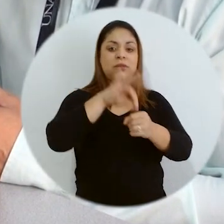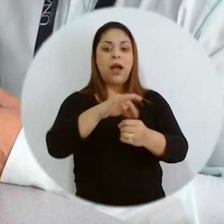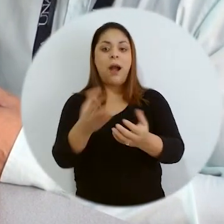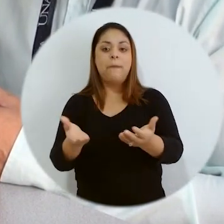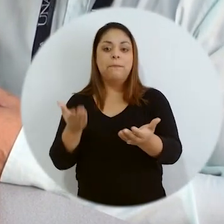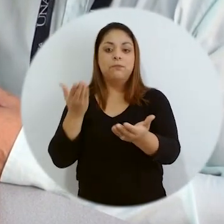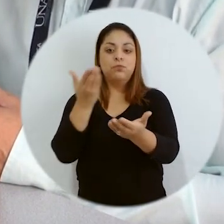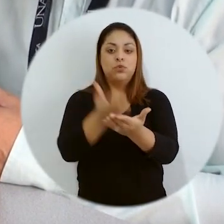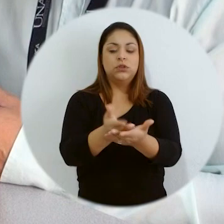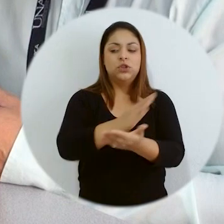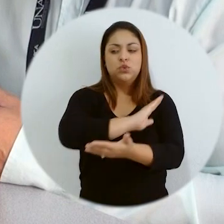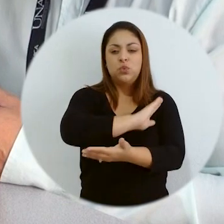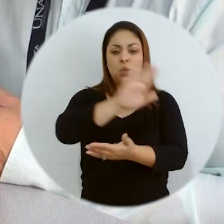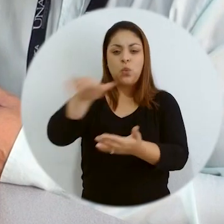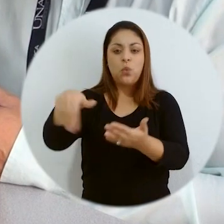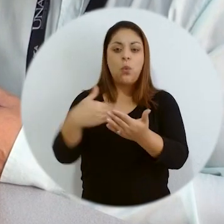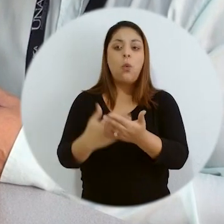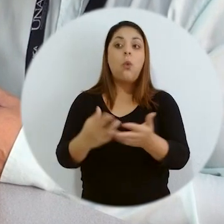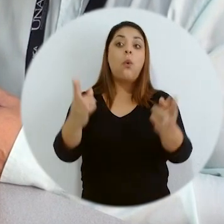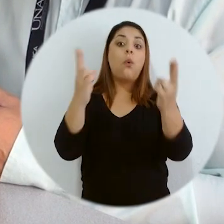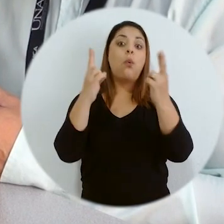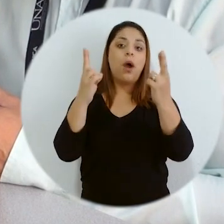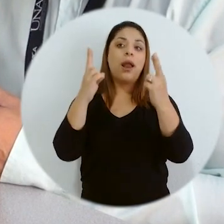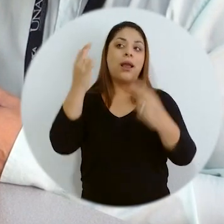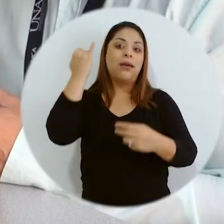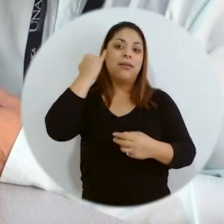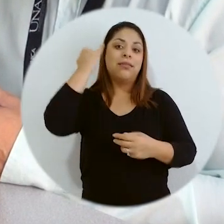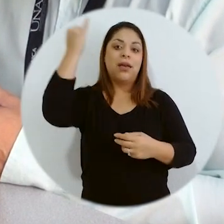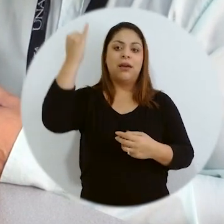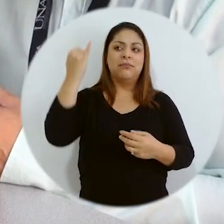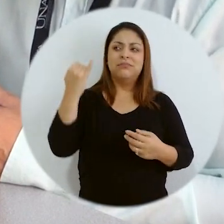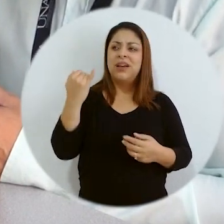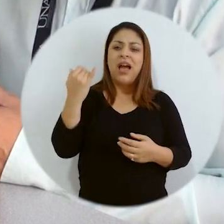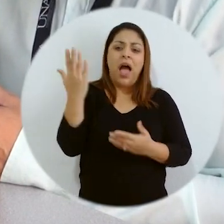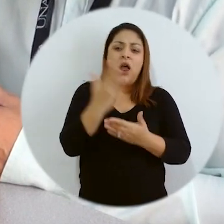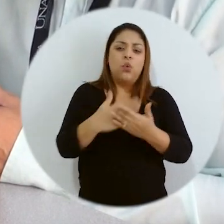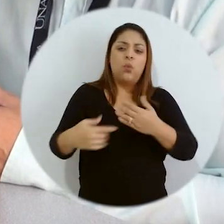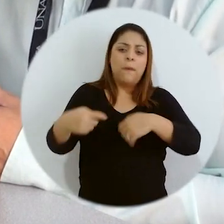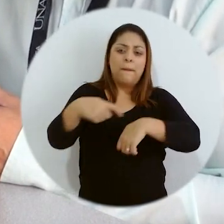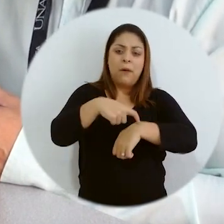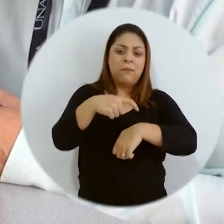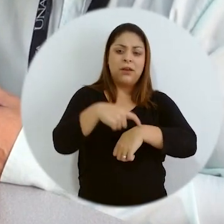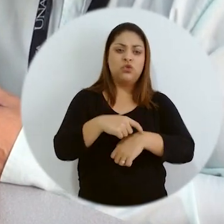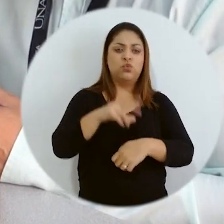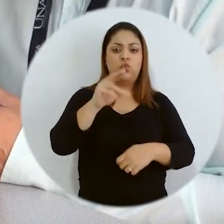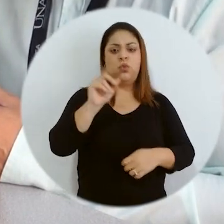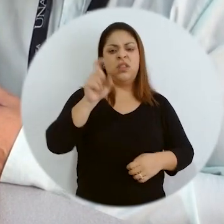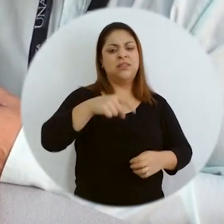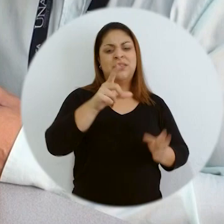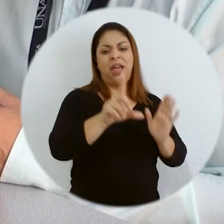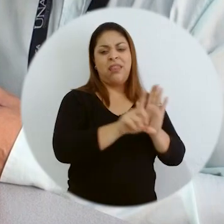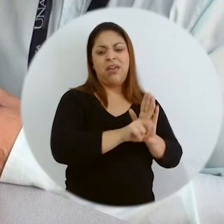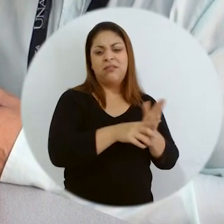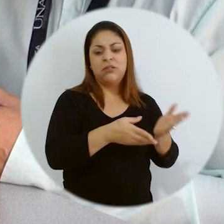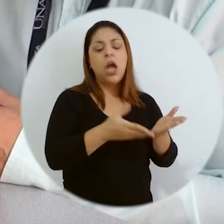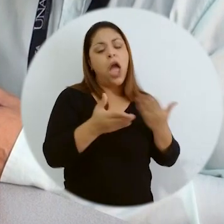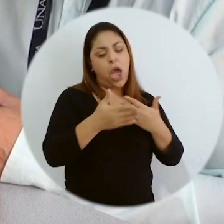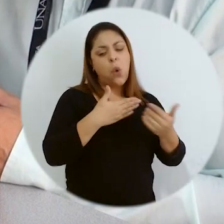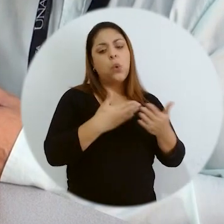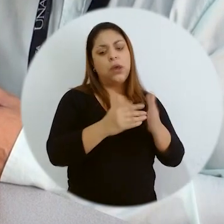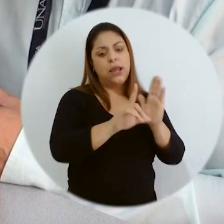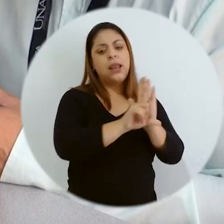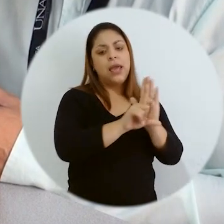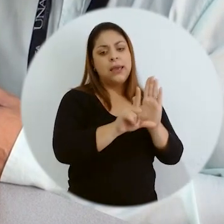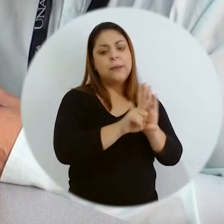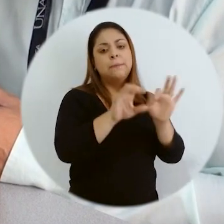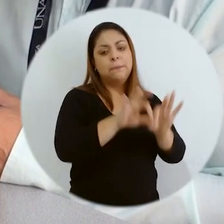¿verdad? Lo que se pretende, ¿verdad? O el ideal en algún momento sería que ni siquiera tengamos que regirnos por leyes, ¿verdad? Que son